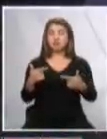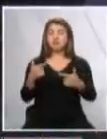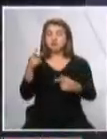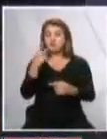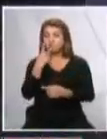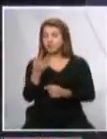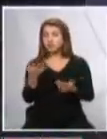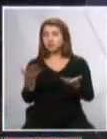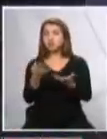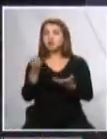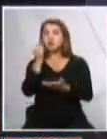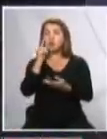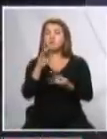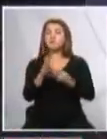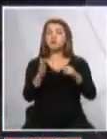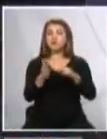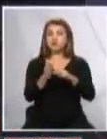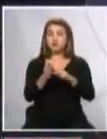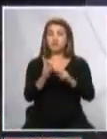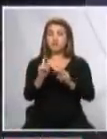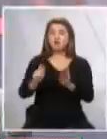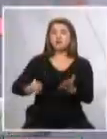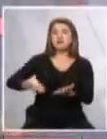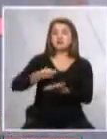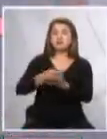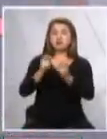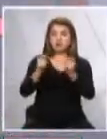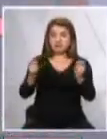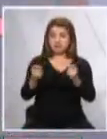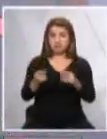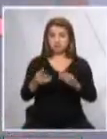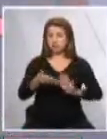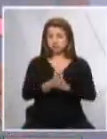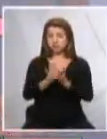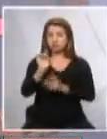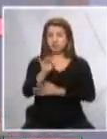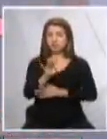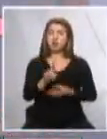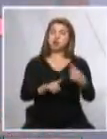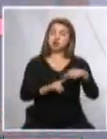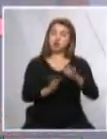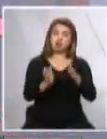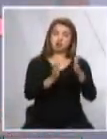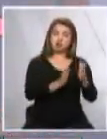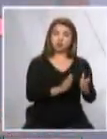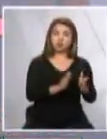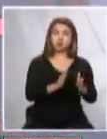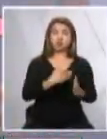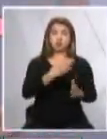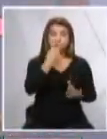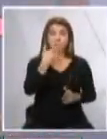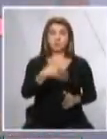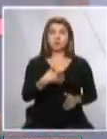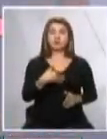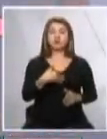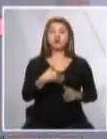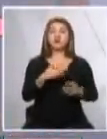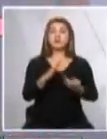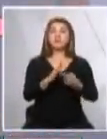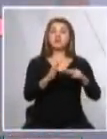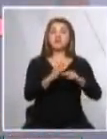con la crisis, el financiamiento a la política y todo lo que hemos conocido. Hay otra, que es una segunda dimensión que me parece fundamental, que es una crisis de